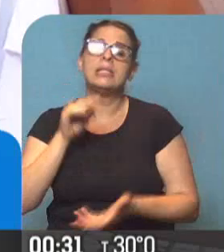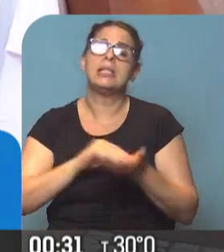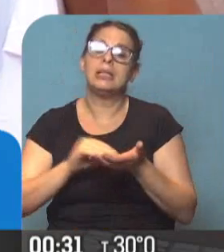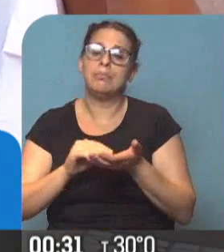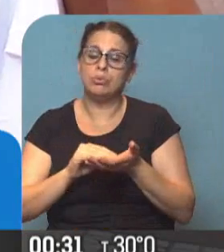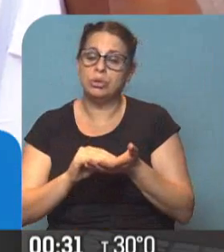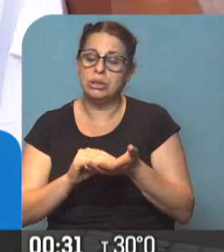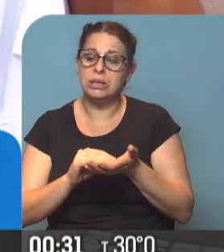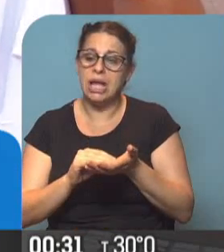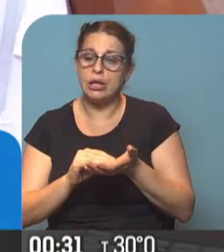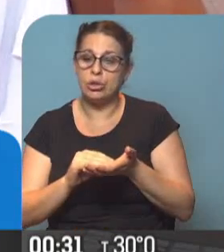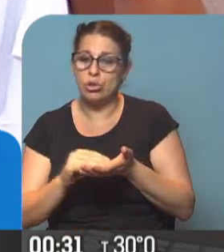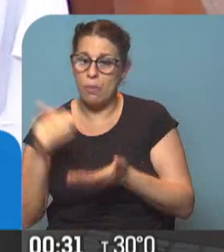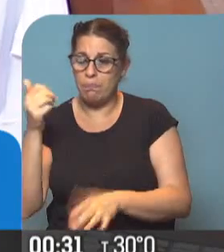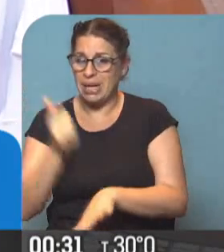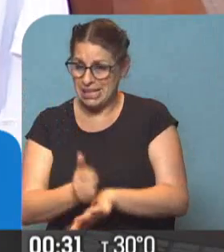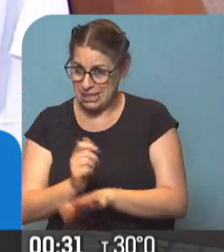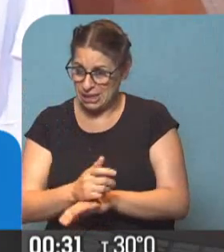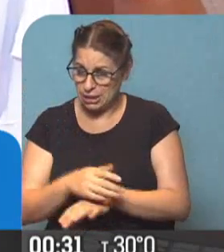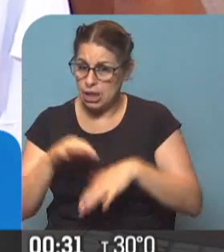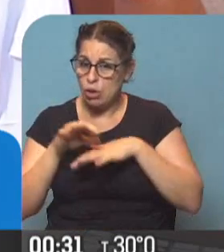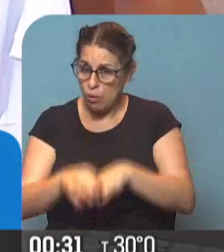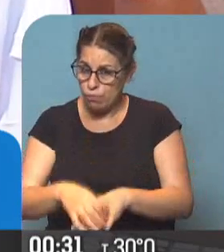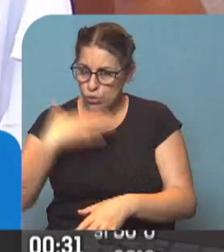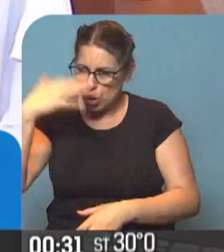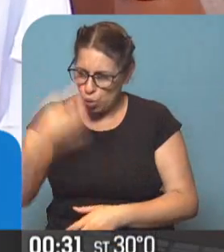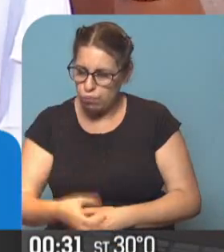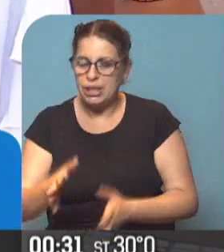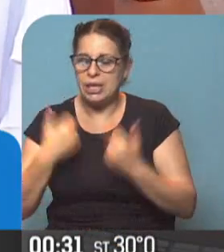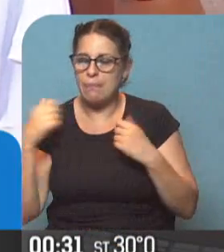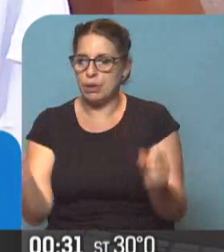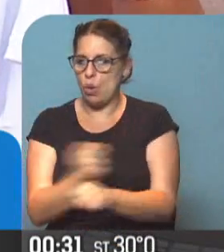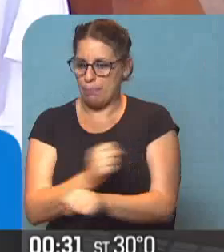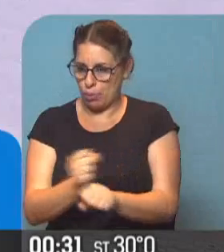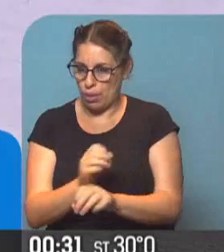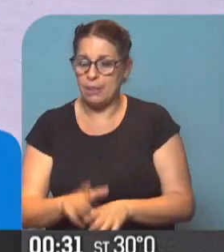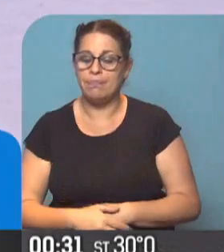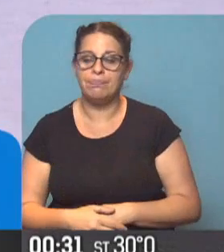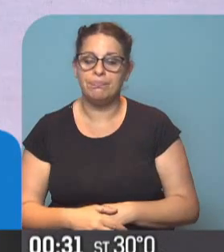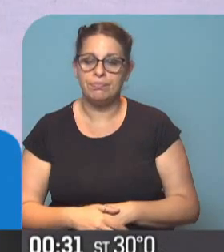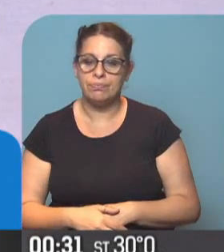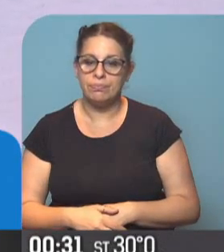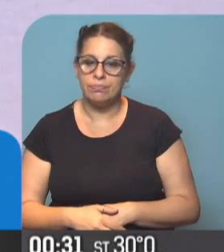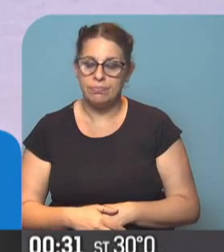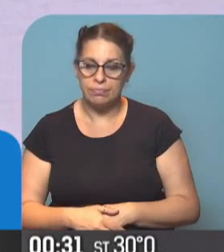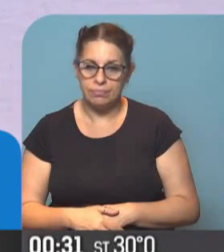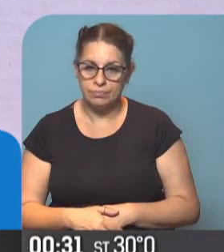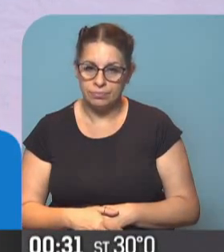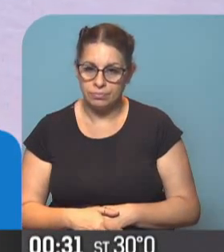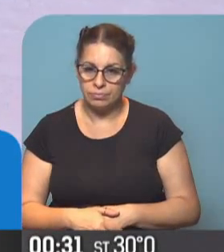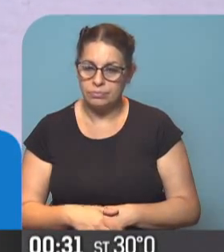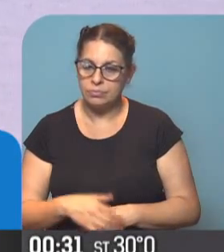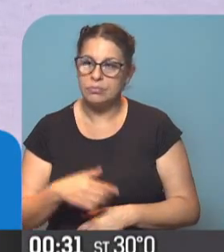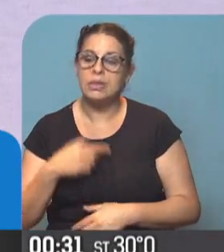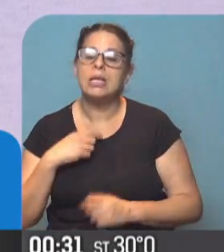estuvieron presentes cumplen con su compromiso se van a aprobar rápidamente y va a marcar una inversión